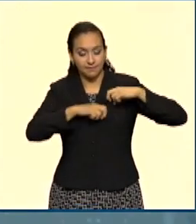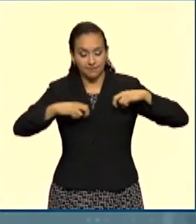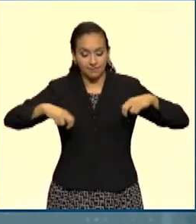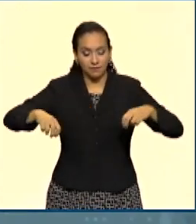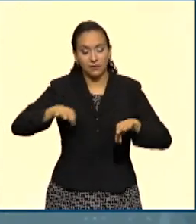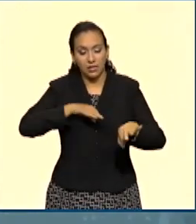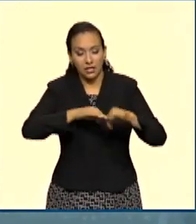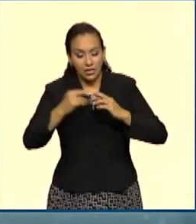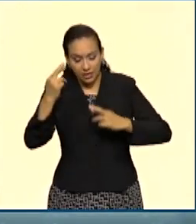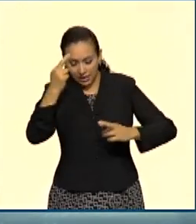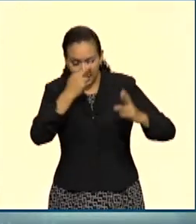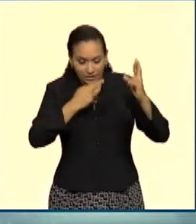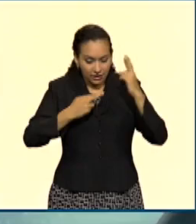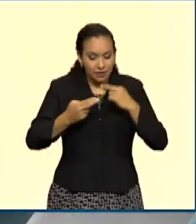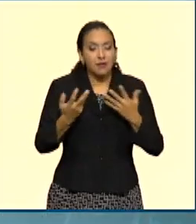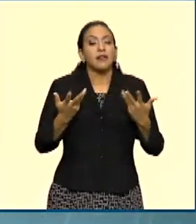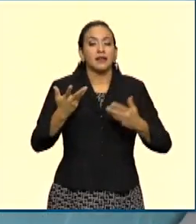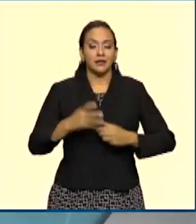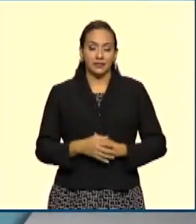para revisar la ruta a seguir.